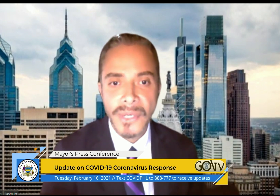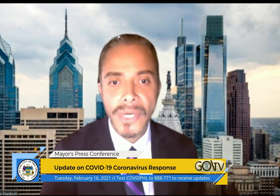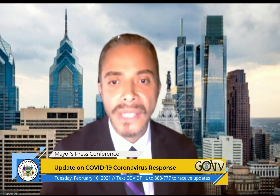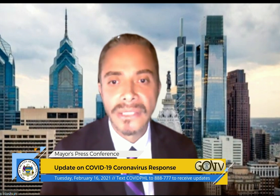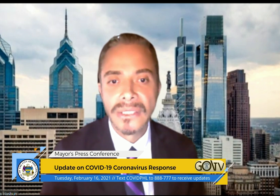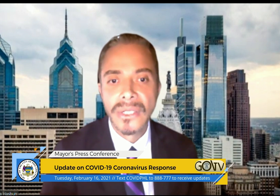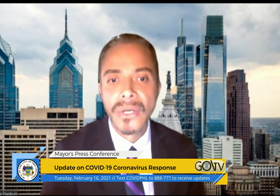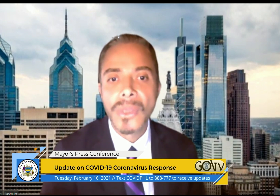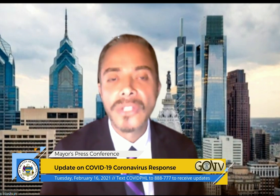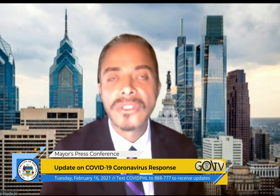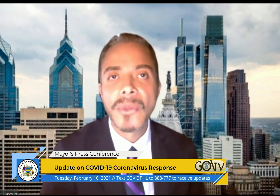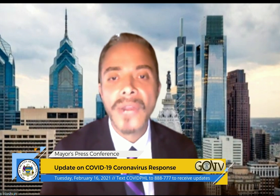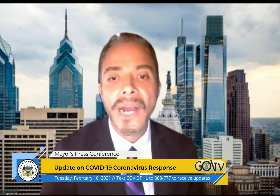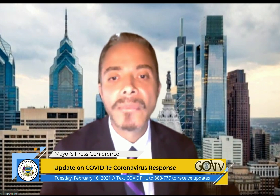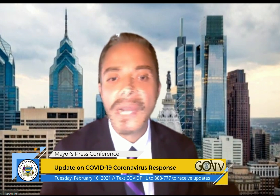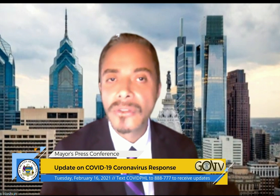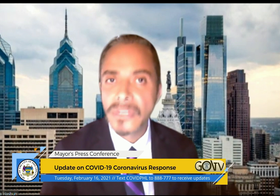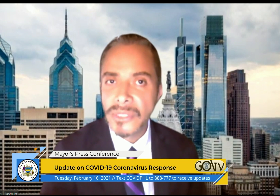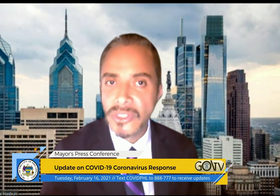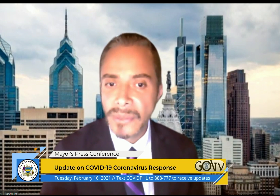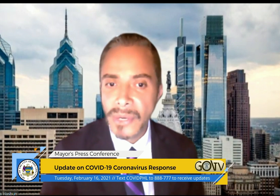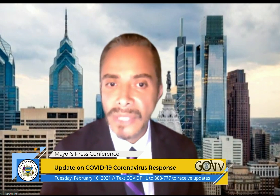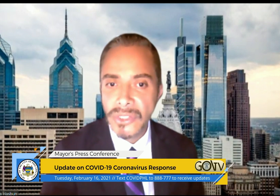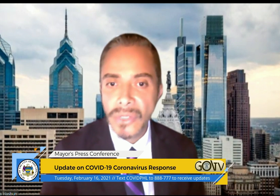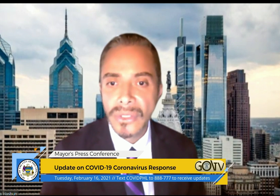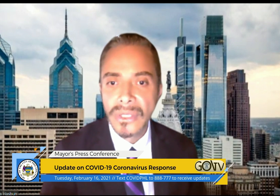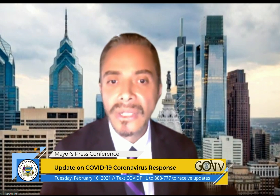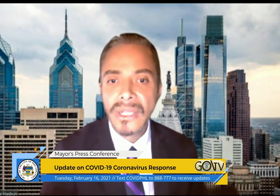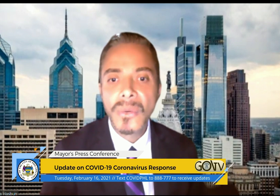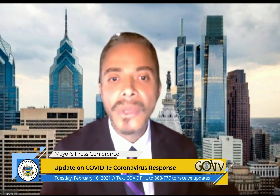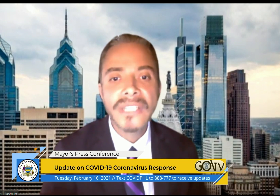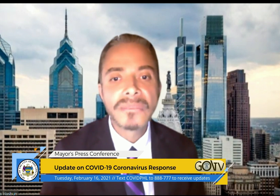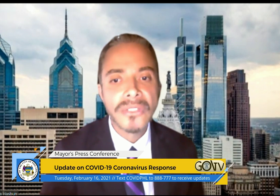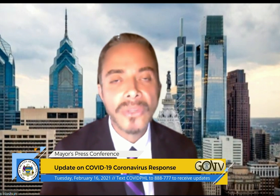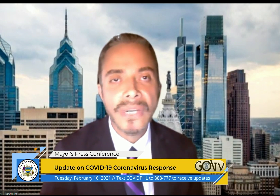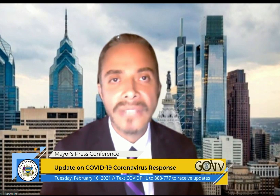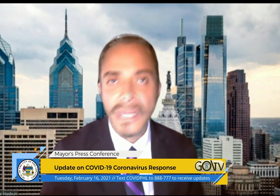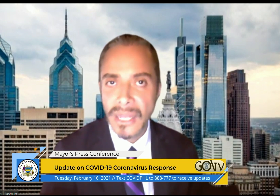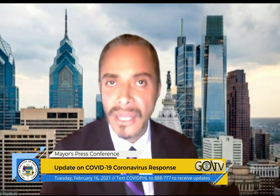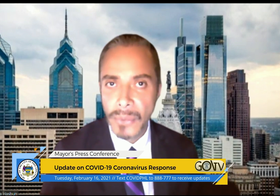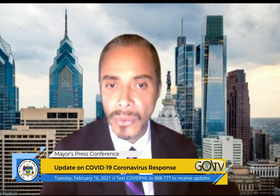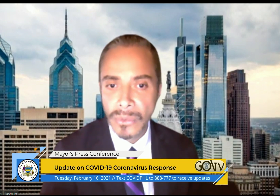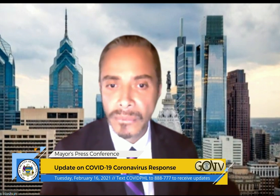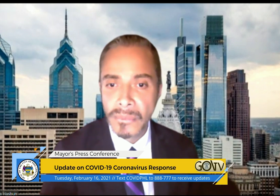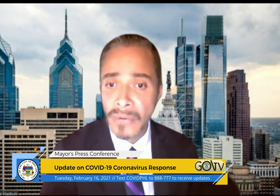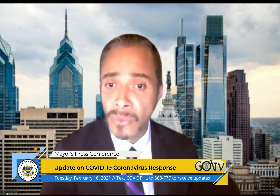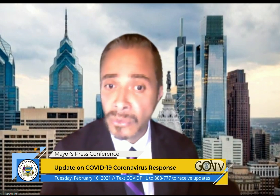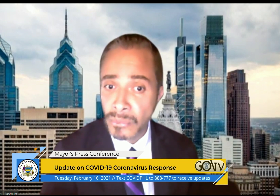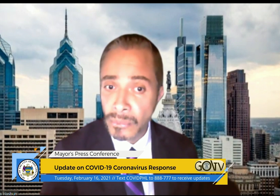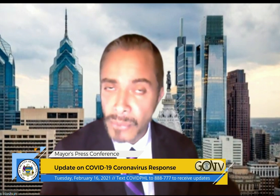las nuevas vacunas? ¿Cuándo se podrán ampliar los servicios de vacunación? ¿Y cuántas personas elegirán